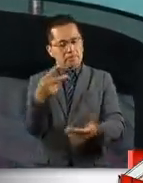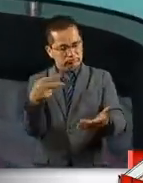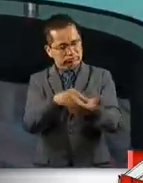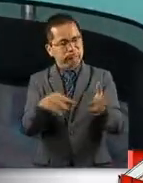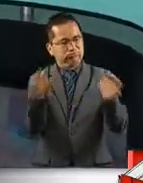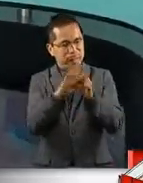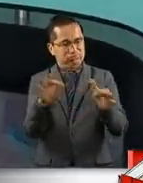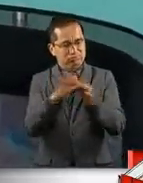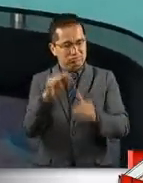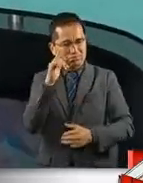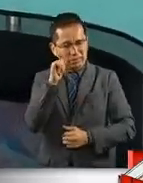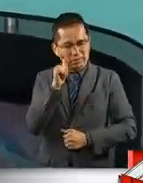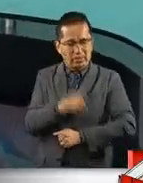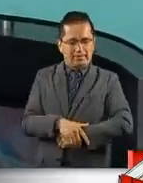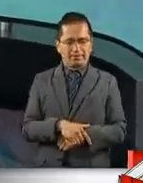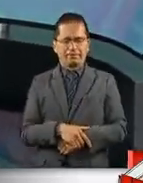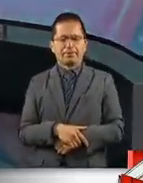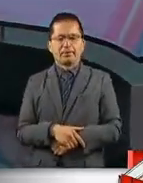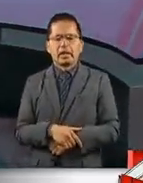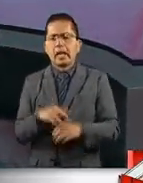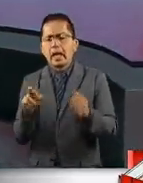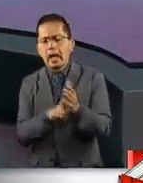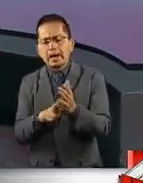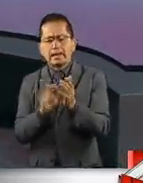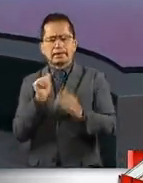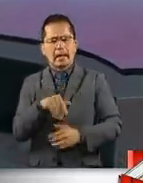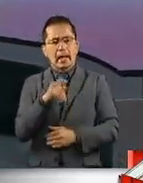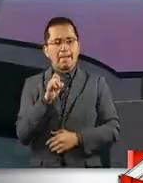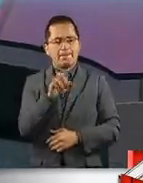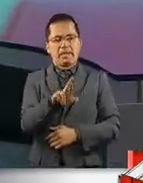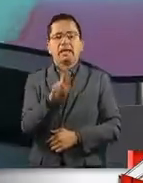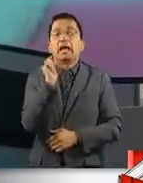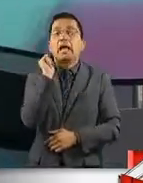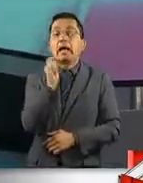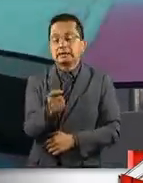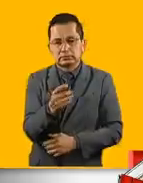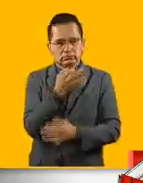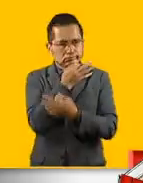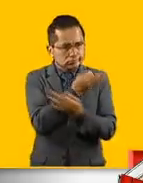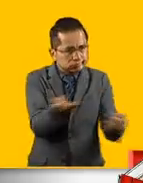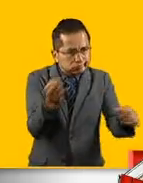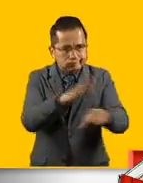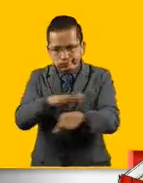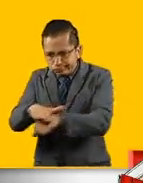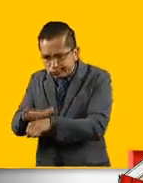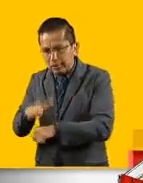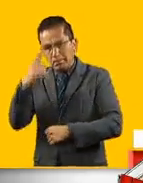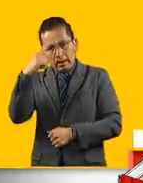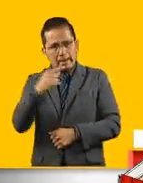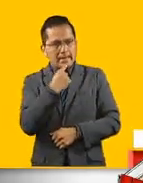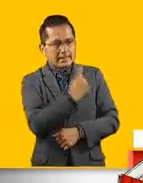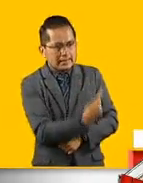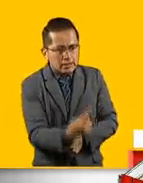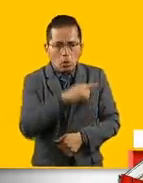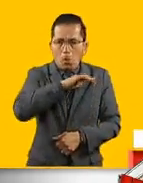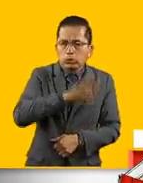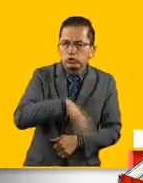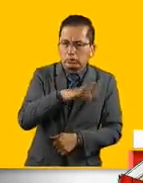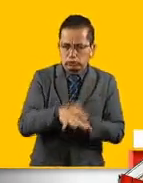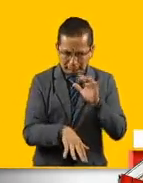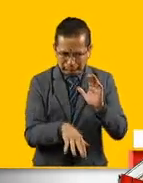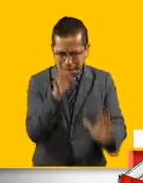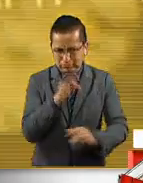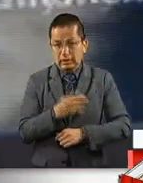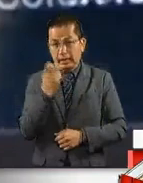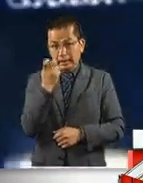La difusión de la alerta Amber, mecanismo para la búsqueda de niñas y niños y también adolescentes no localizados, será apoyada mediante